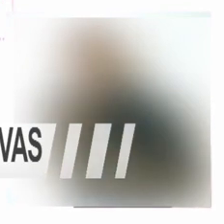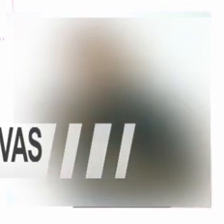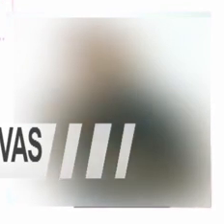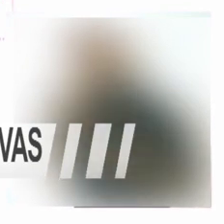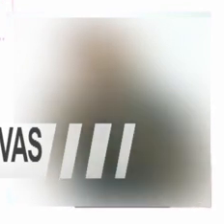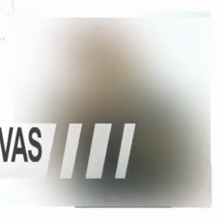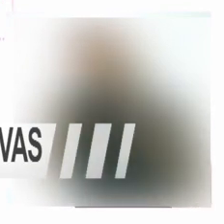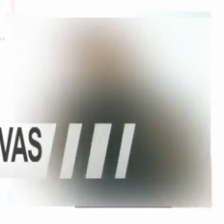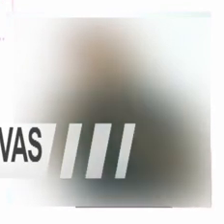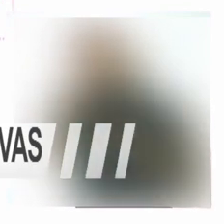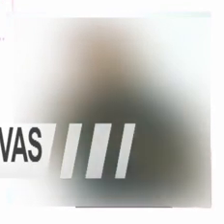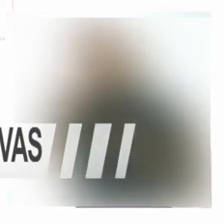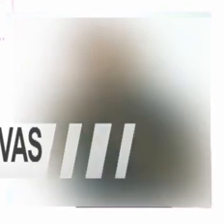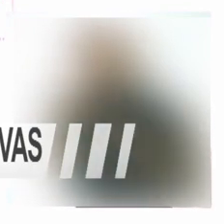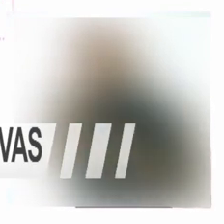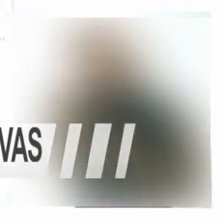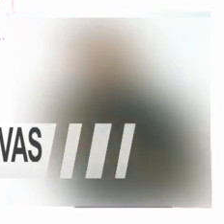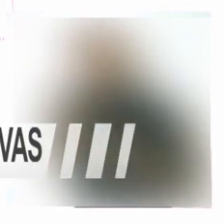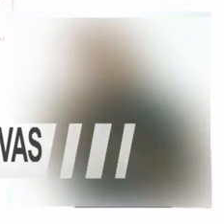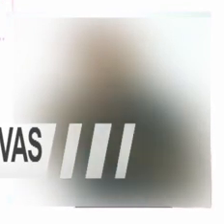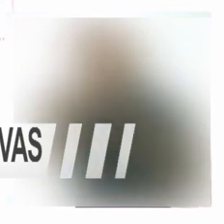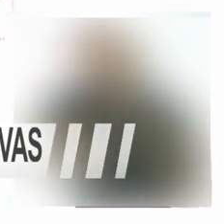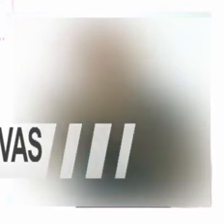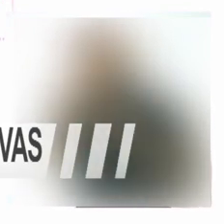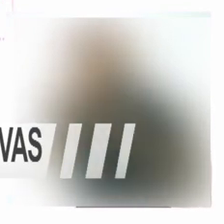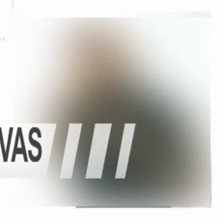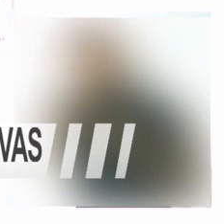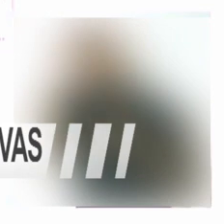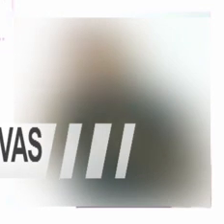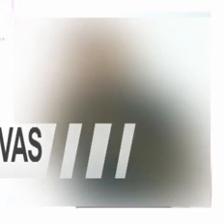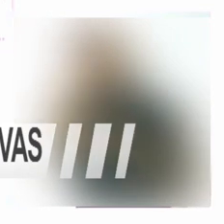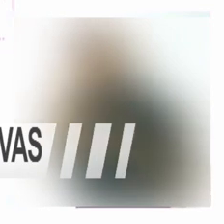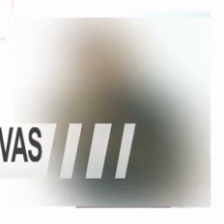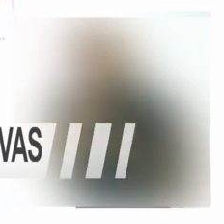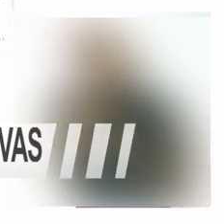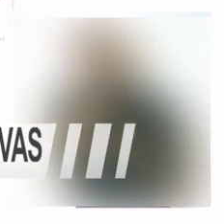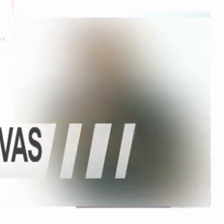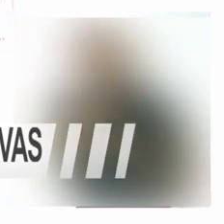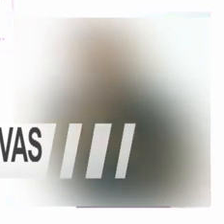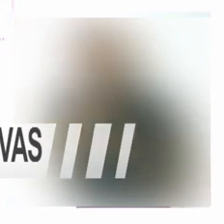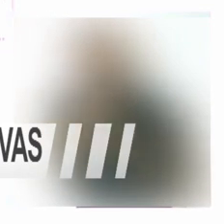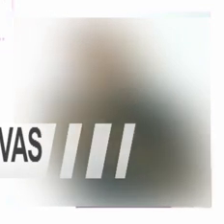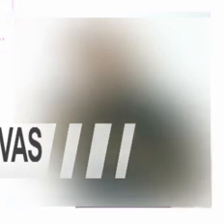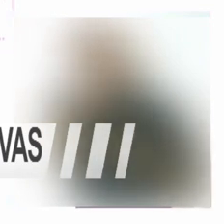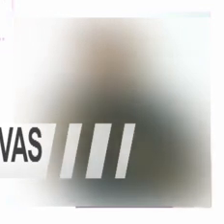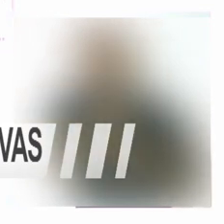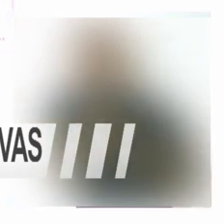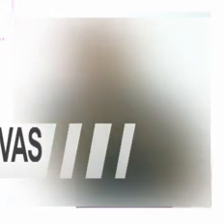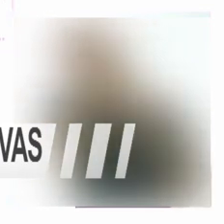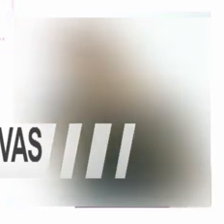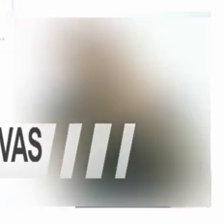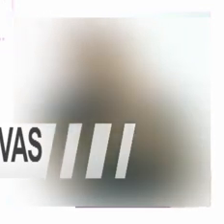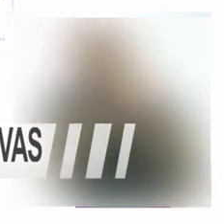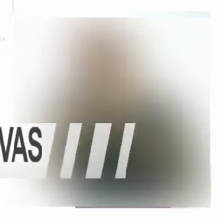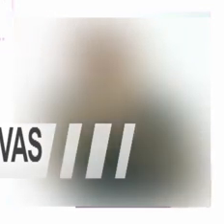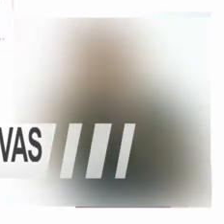un departamento que tiene menos de 40 mil habitantes y estos indicadores se evalúan en poblaciones en departamento que